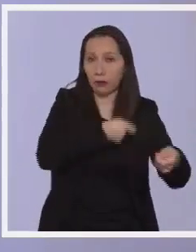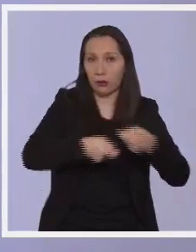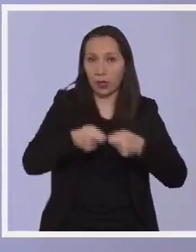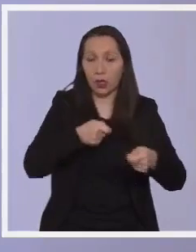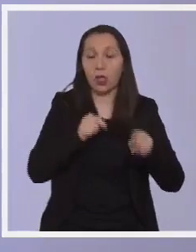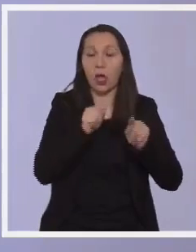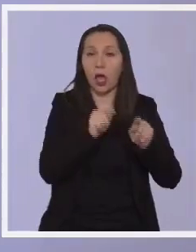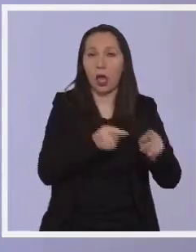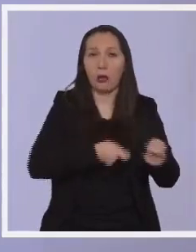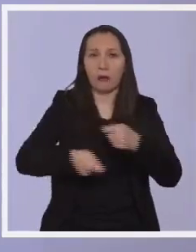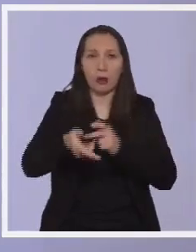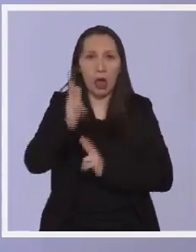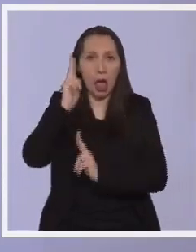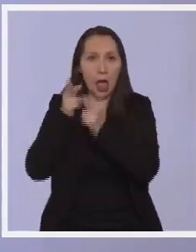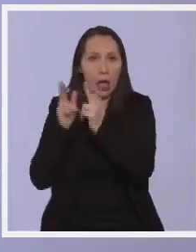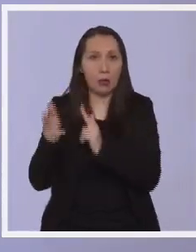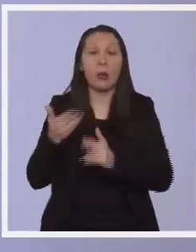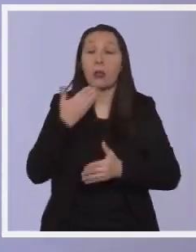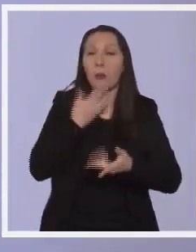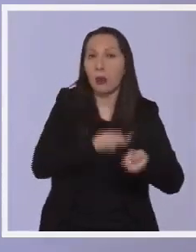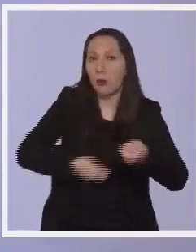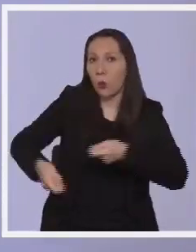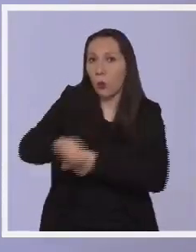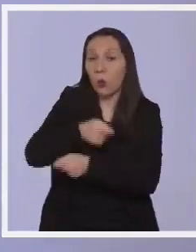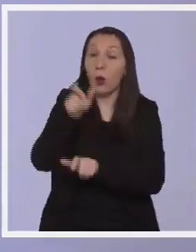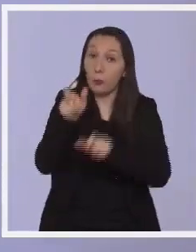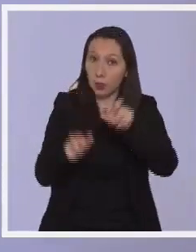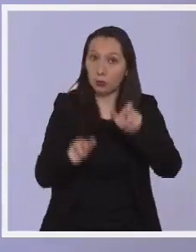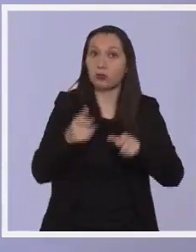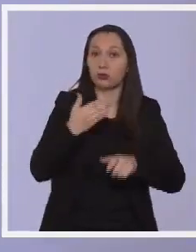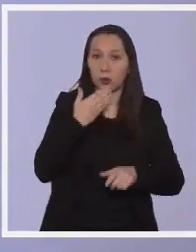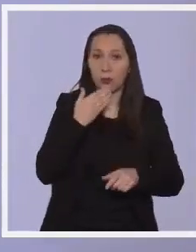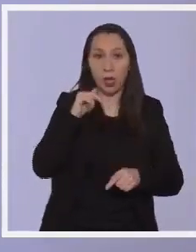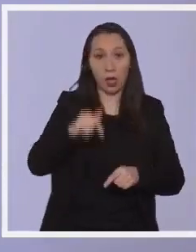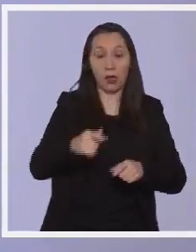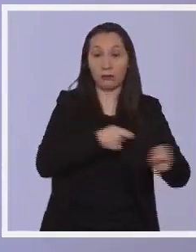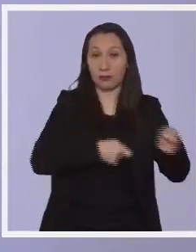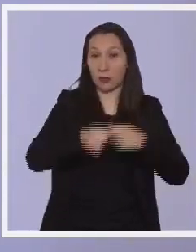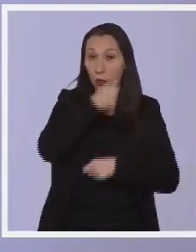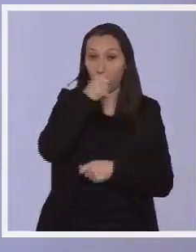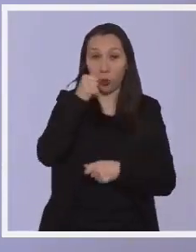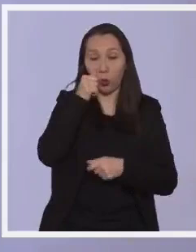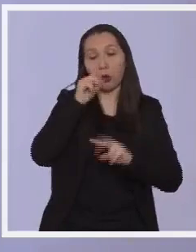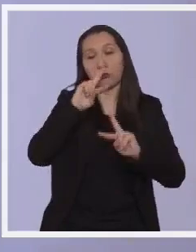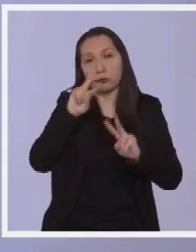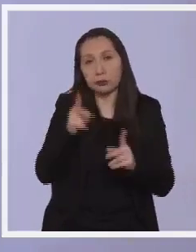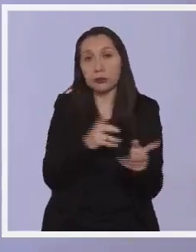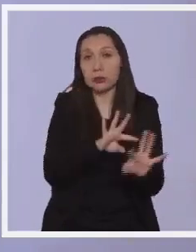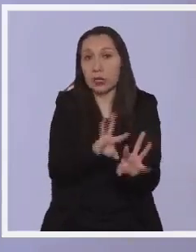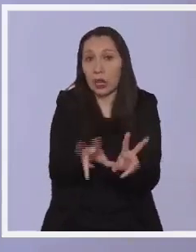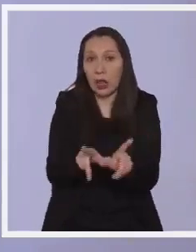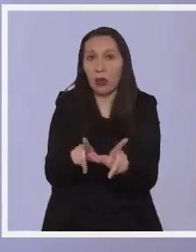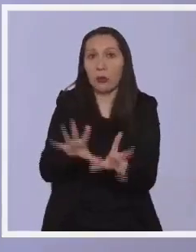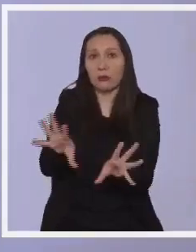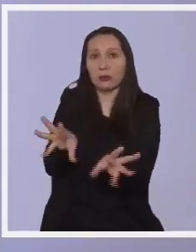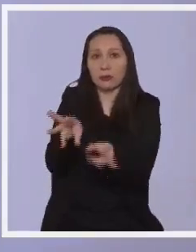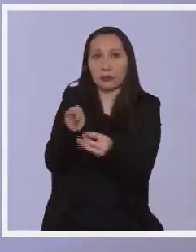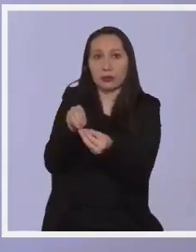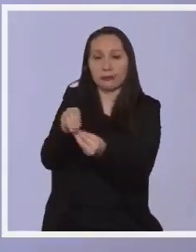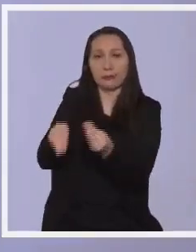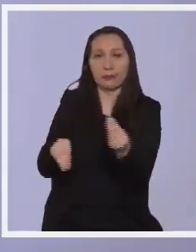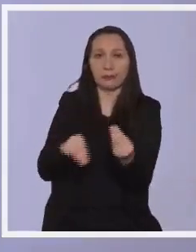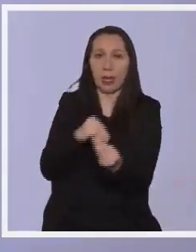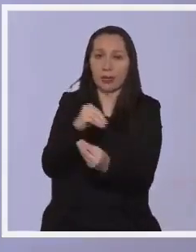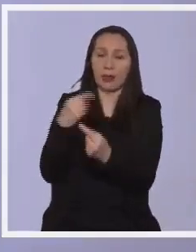sus drogas, trafica con sus armas y trafica también con personas. Porque hoy día el narcotráfico es una forma de criminalidad que integra y